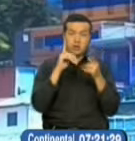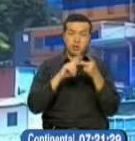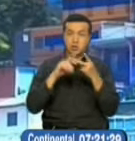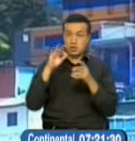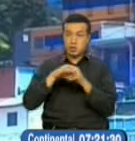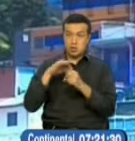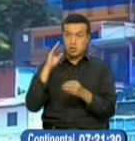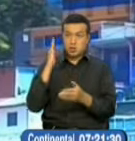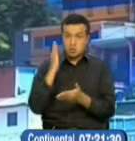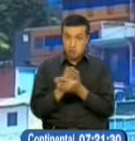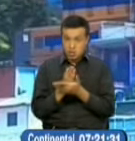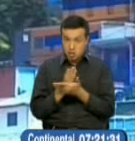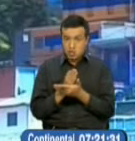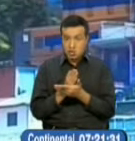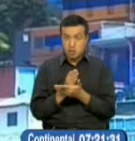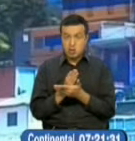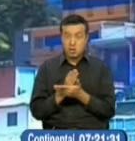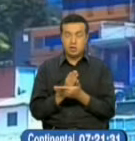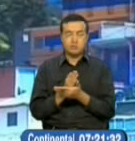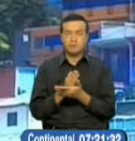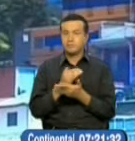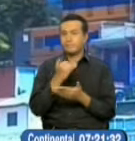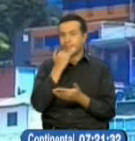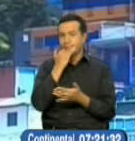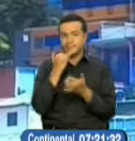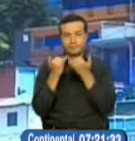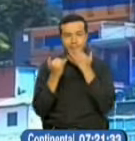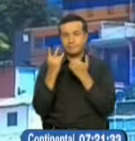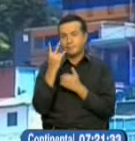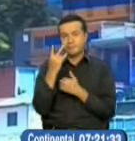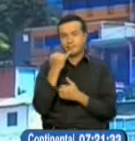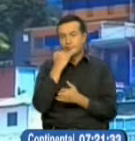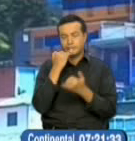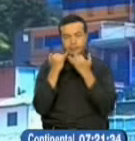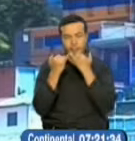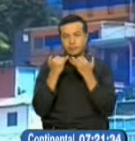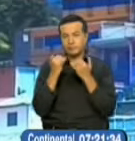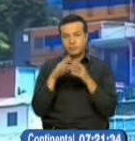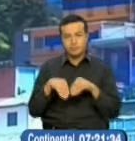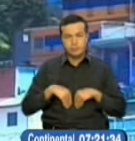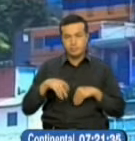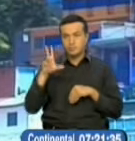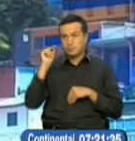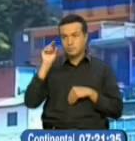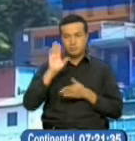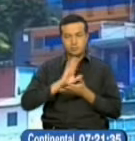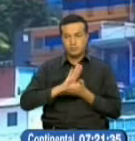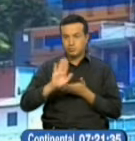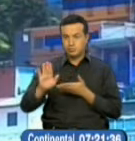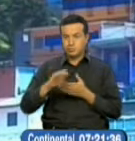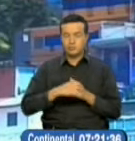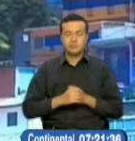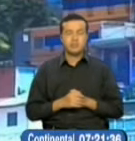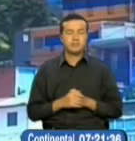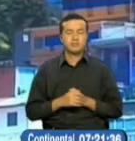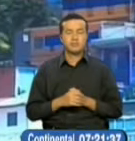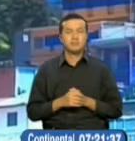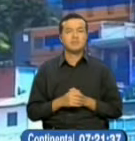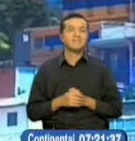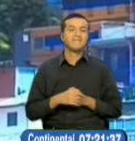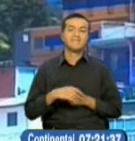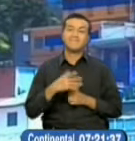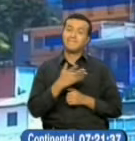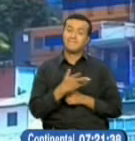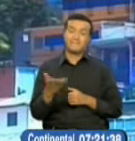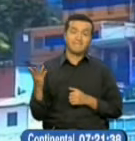elecciones, son peticiones ambas incompatibles y esa es una de las causales de inadmisión. Eso es discutible porque